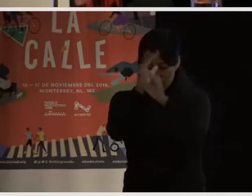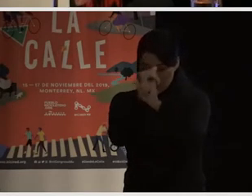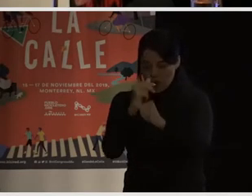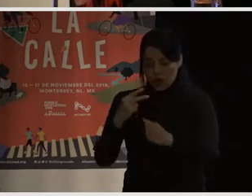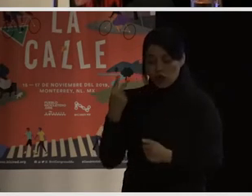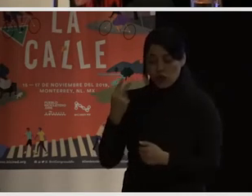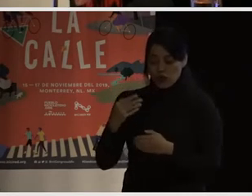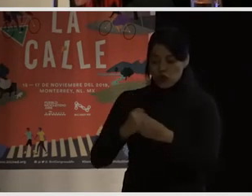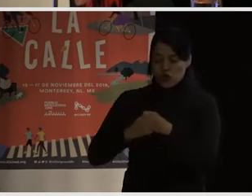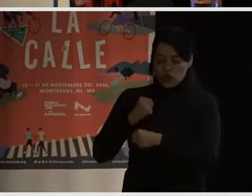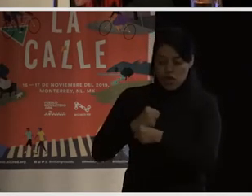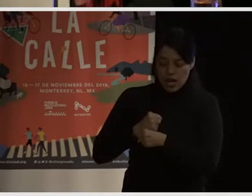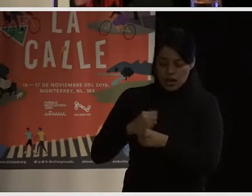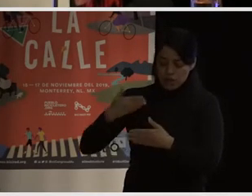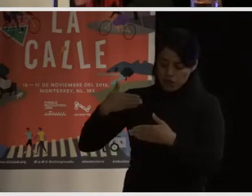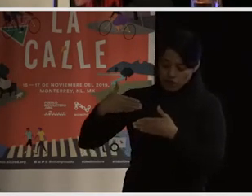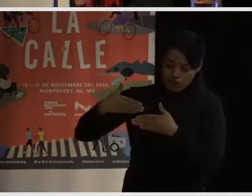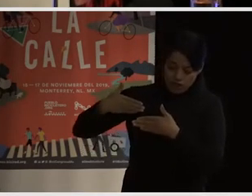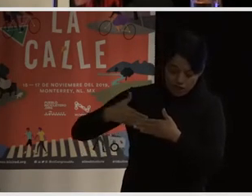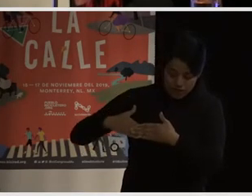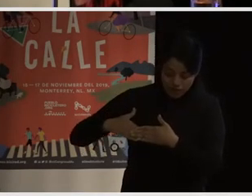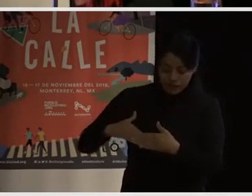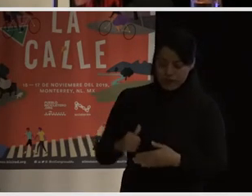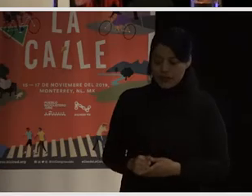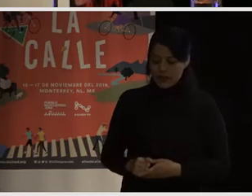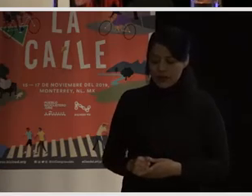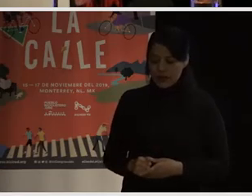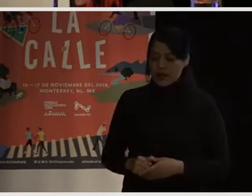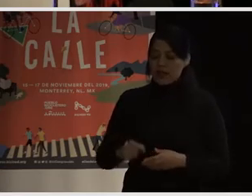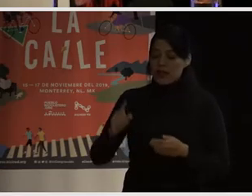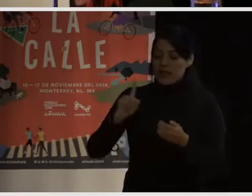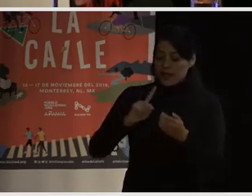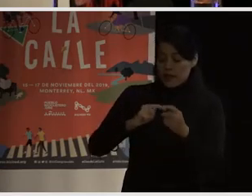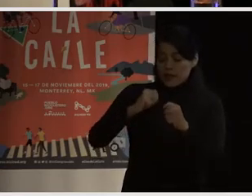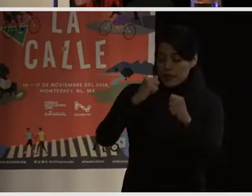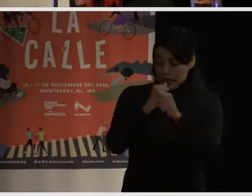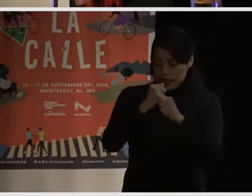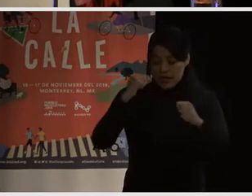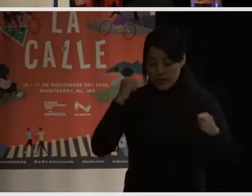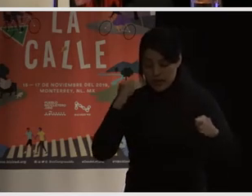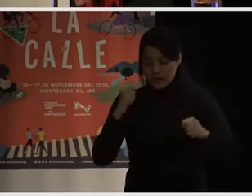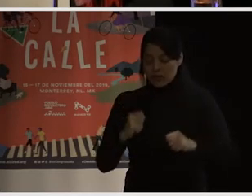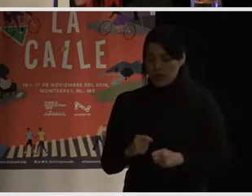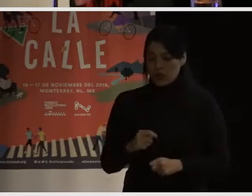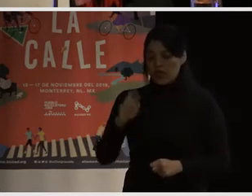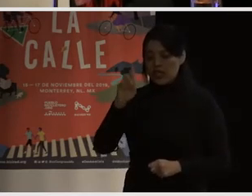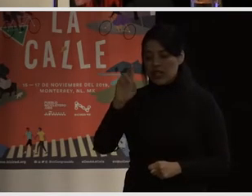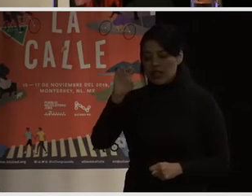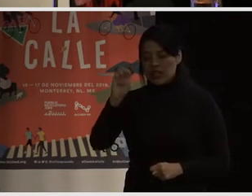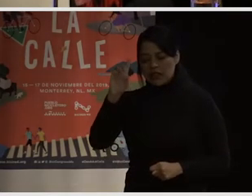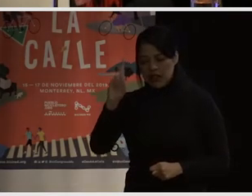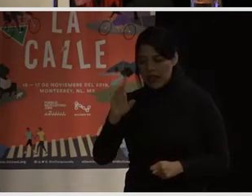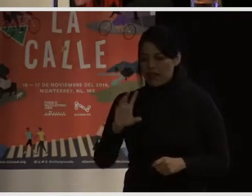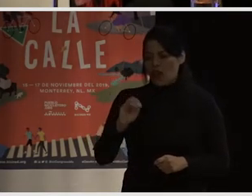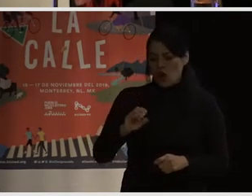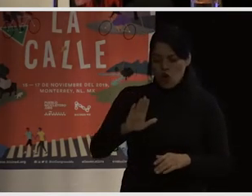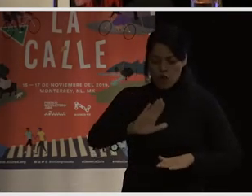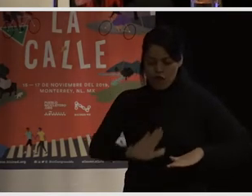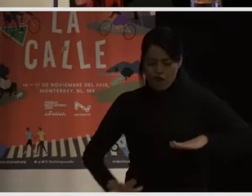años que tienen que ver con la nueva implementación de los sistemas de transporte individual en red o los patines del o los